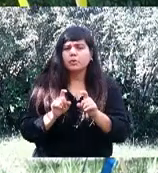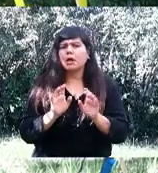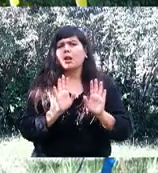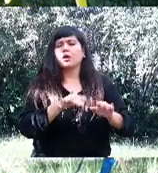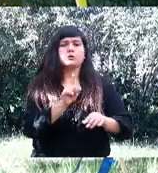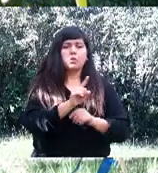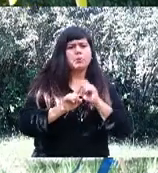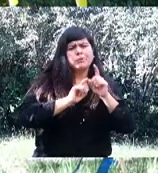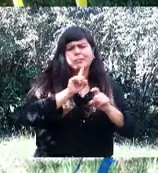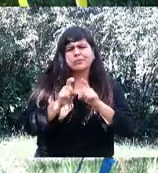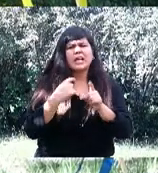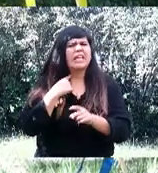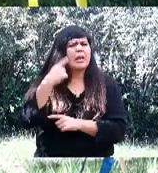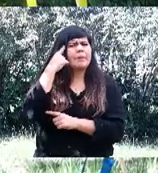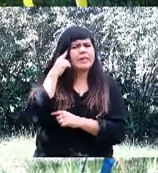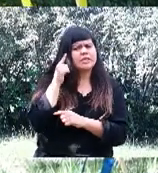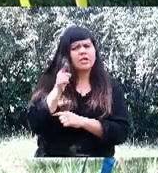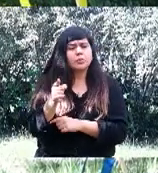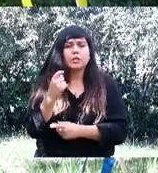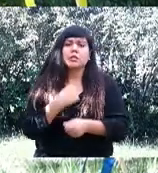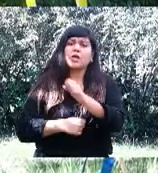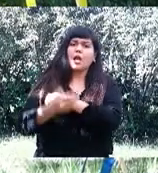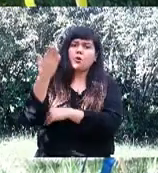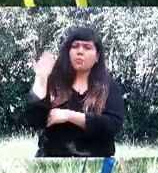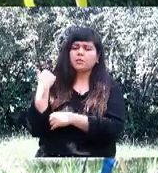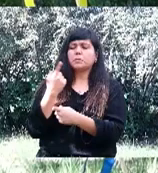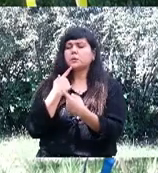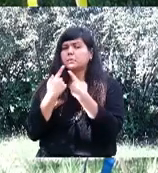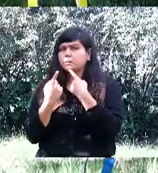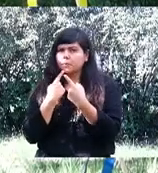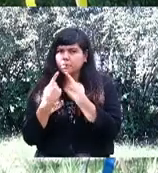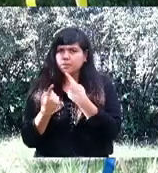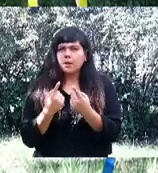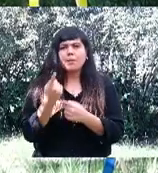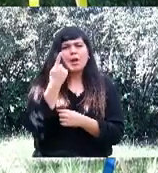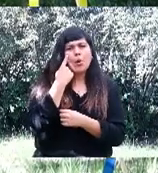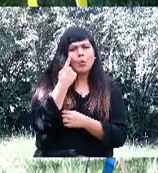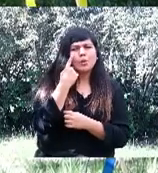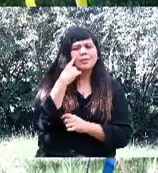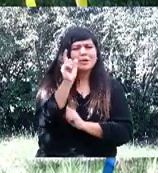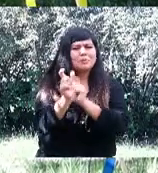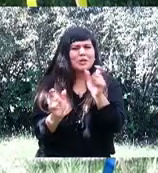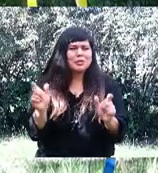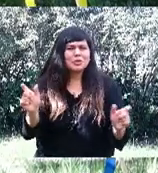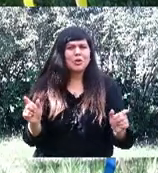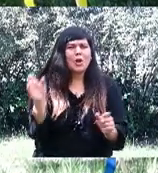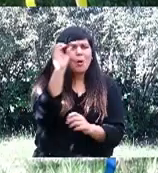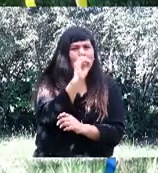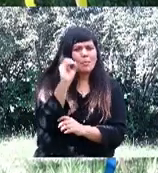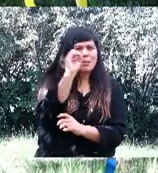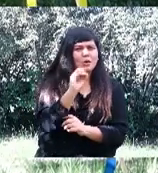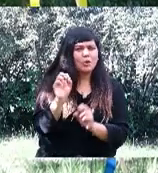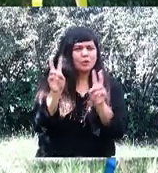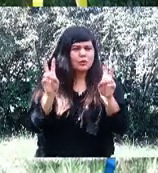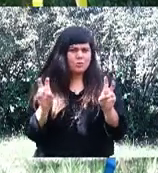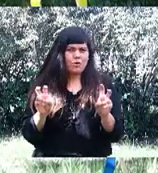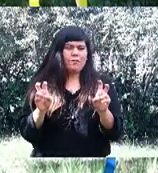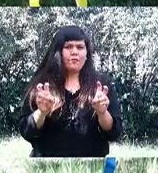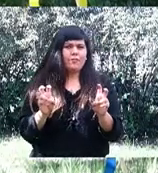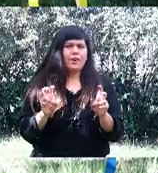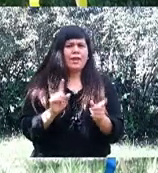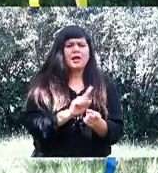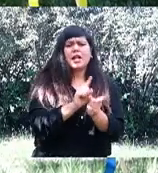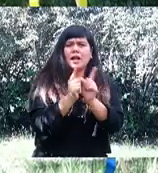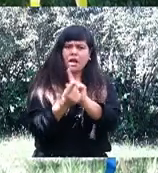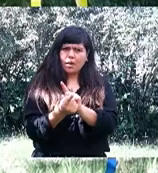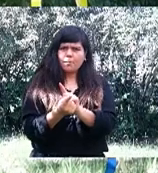pensábamos nosotros mismos también Y entonces el año pasado hicimos una encuesta para conocer la opinión de la comunidad sobre sobre el